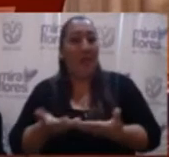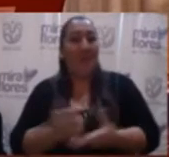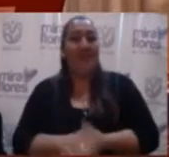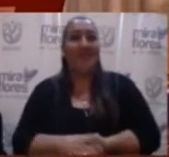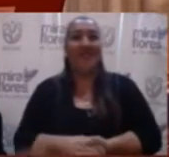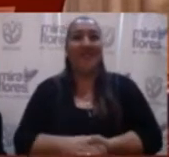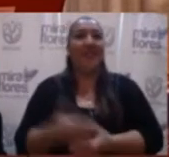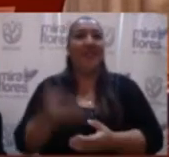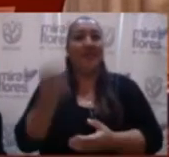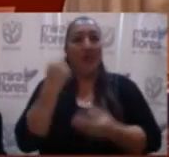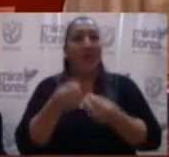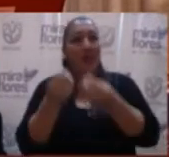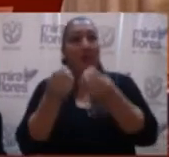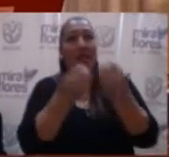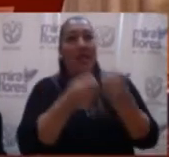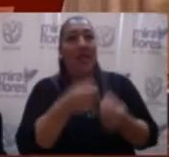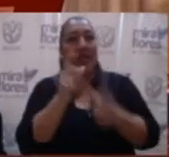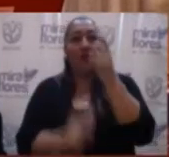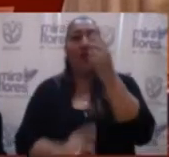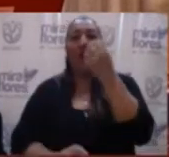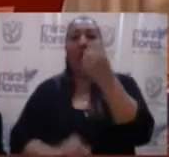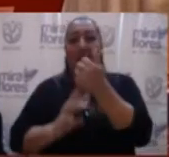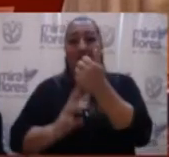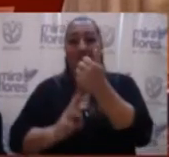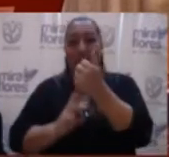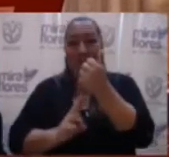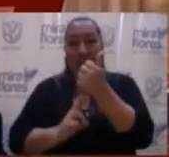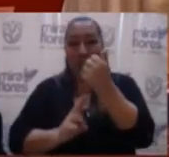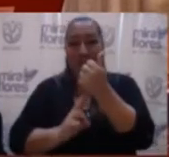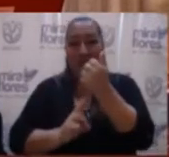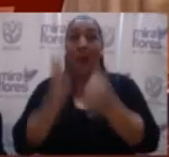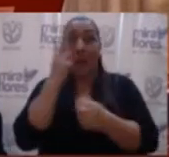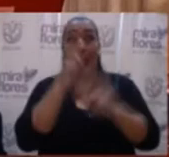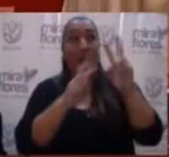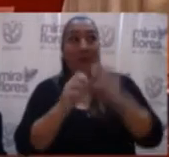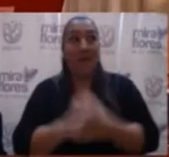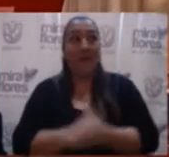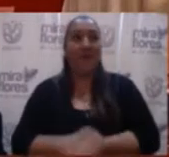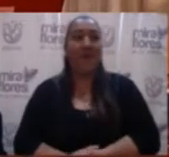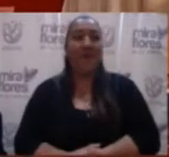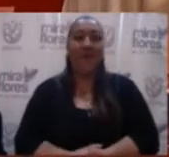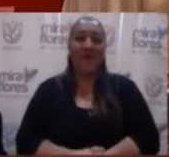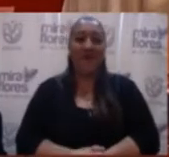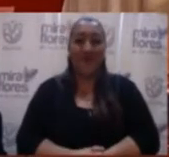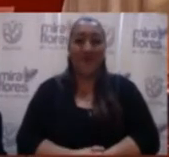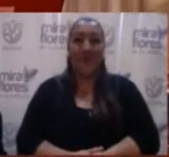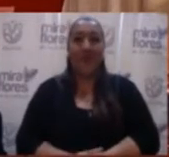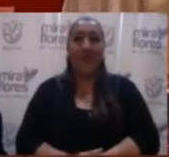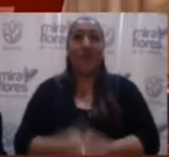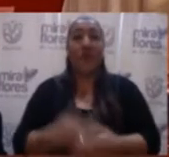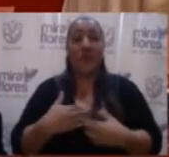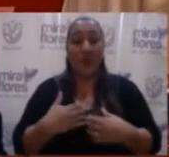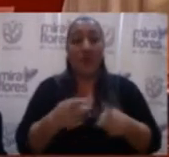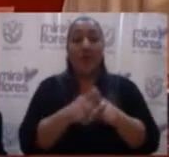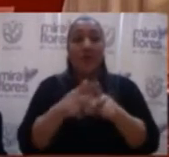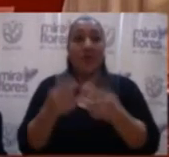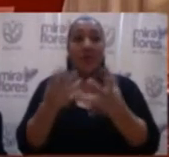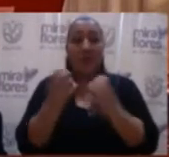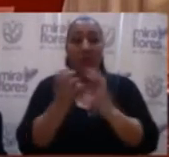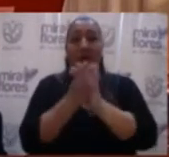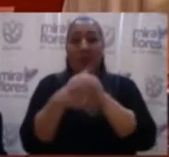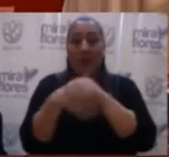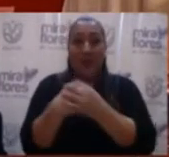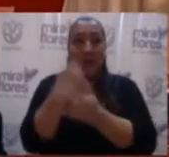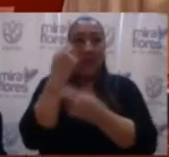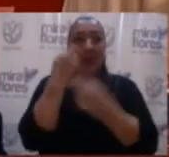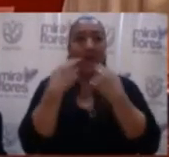Vamos dándoles por allá a los regidores y después hacemos el círculo debido. Yo voy a aprovechar también para informar,